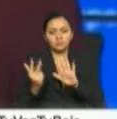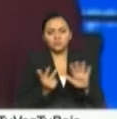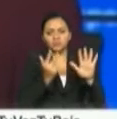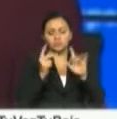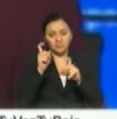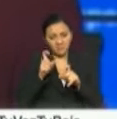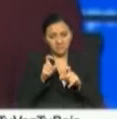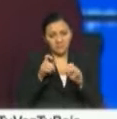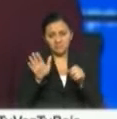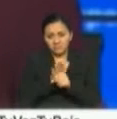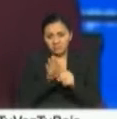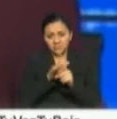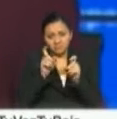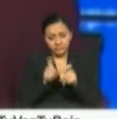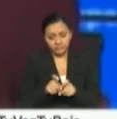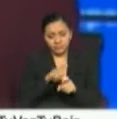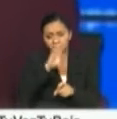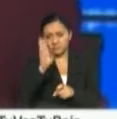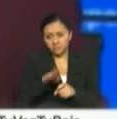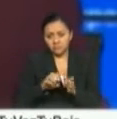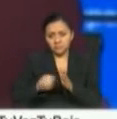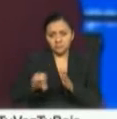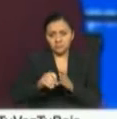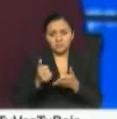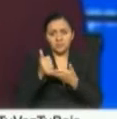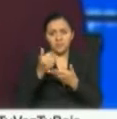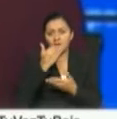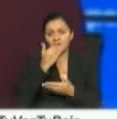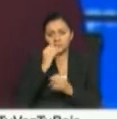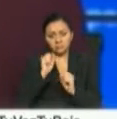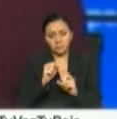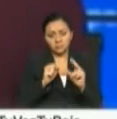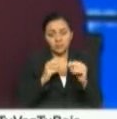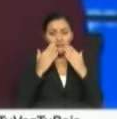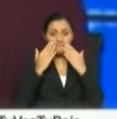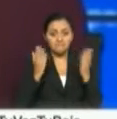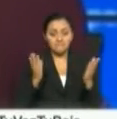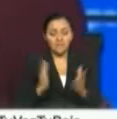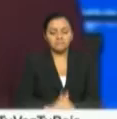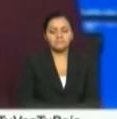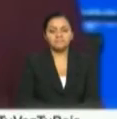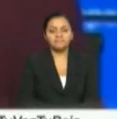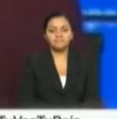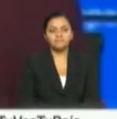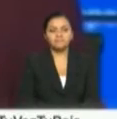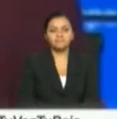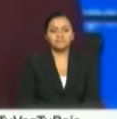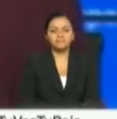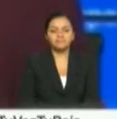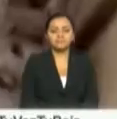serán suficientes para que los convoyes suministren ayuda al este de Alepo.